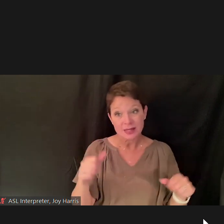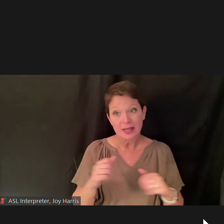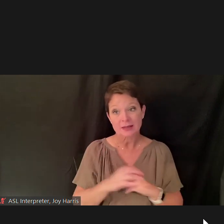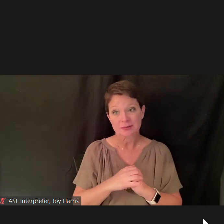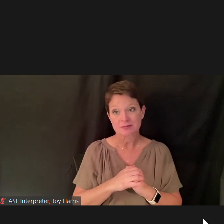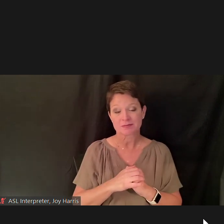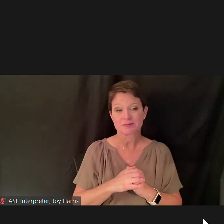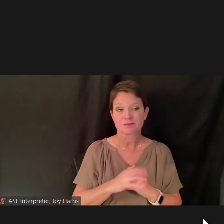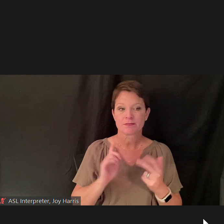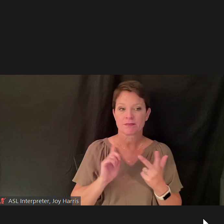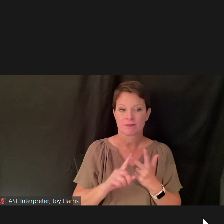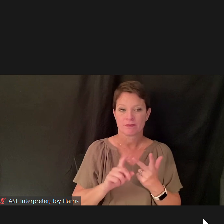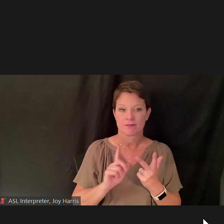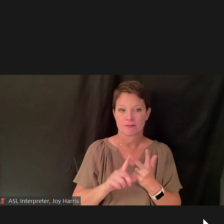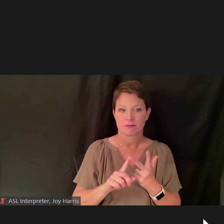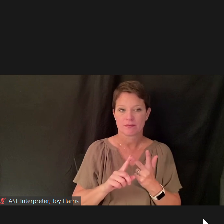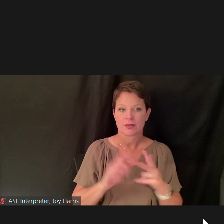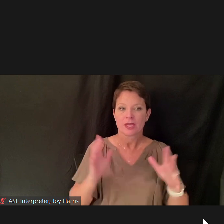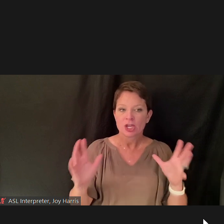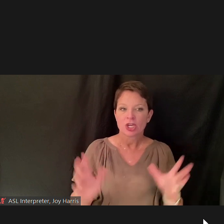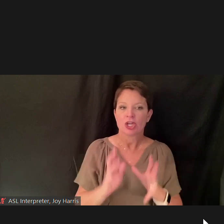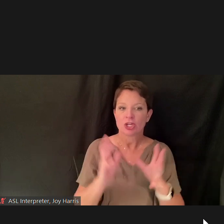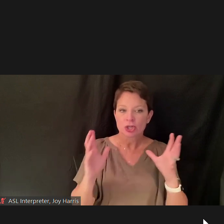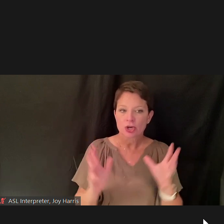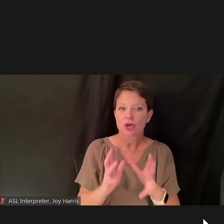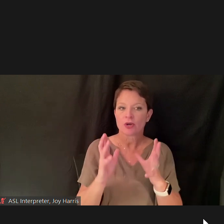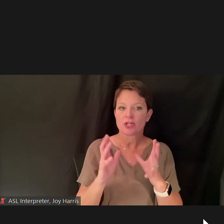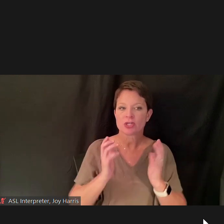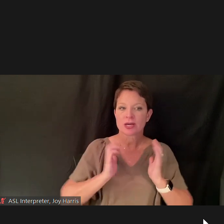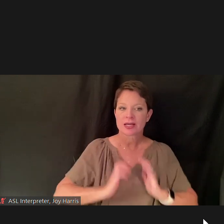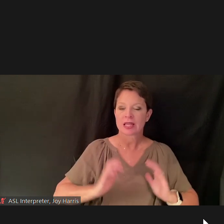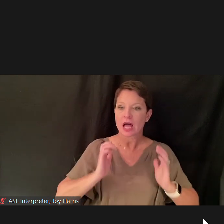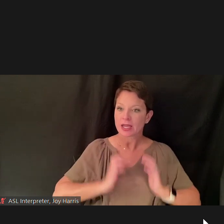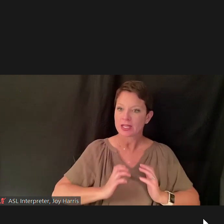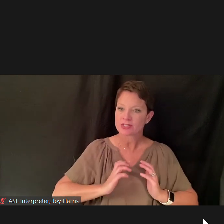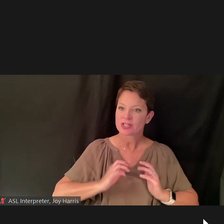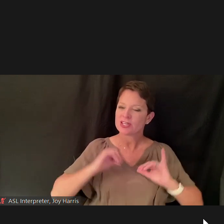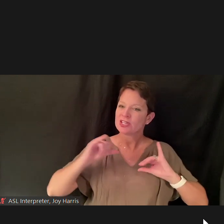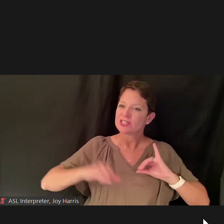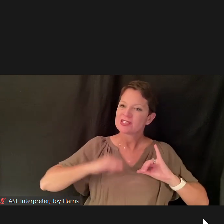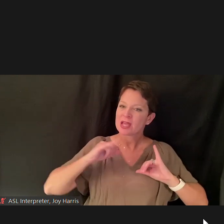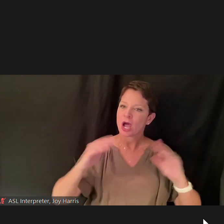Sabemos que ese aire caliente puede enfermar